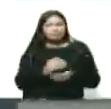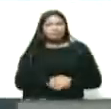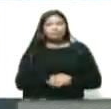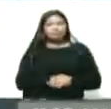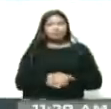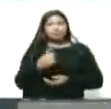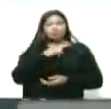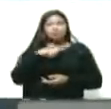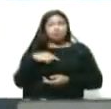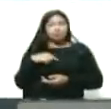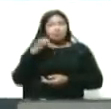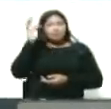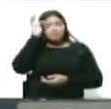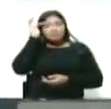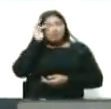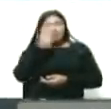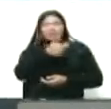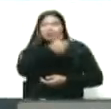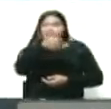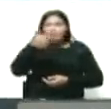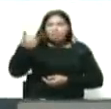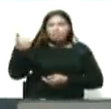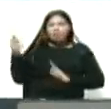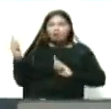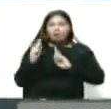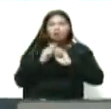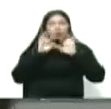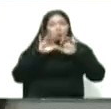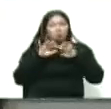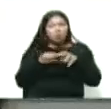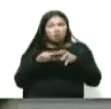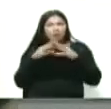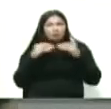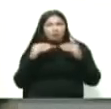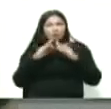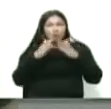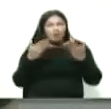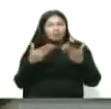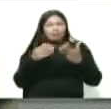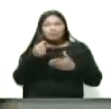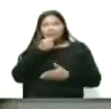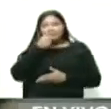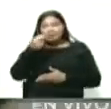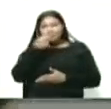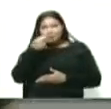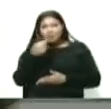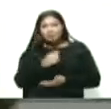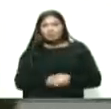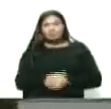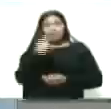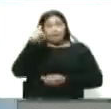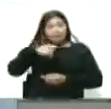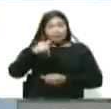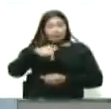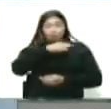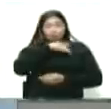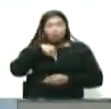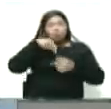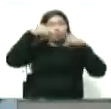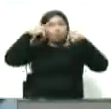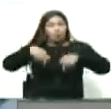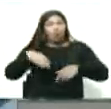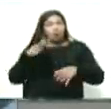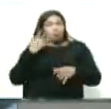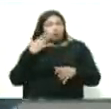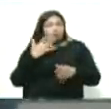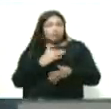nuestros fiscales con sus computadoras, con sus actas de entrevista. Y aquí donde estamos hoy, por